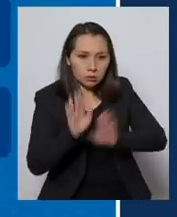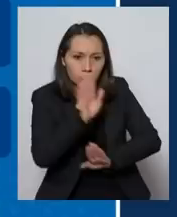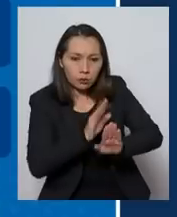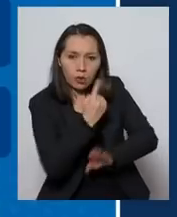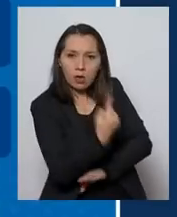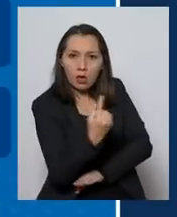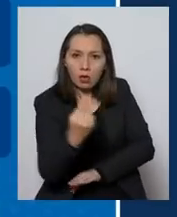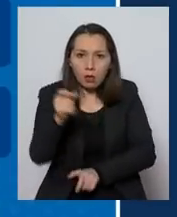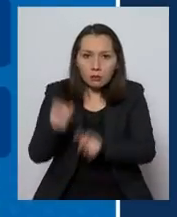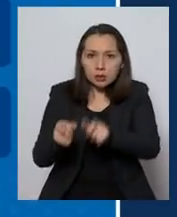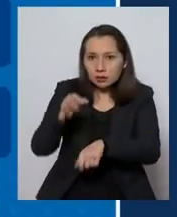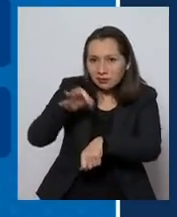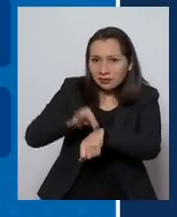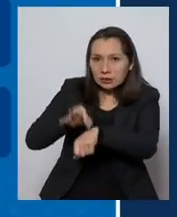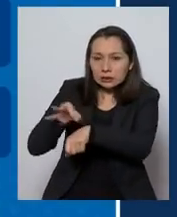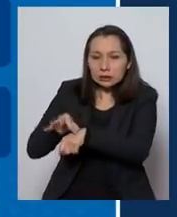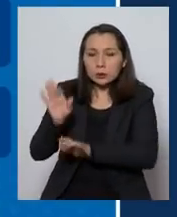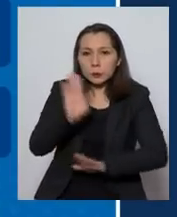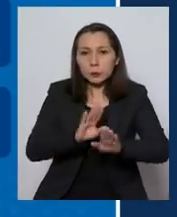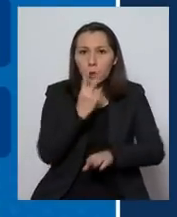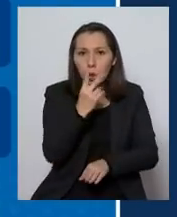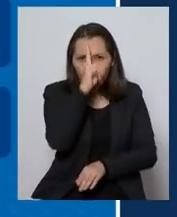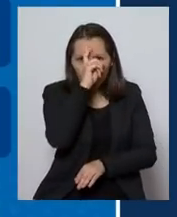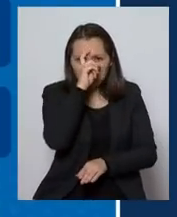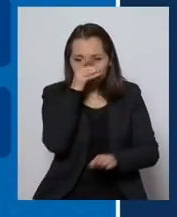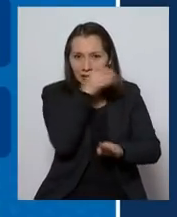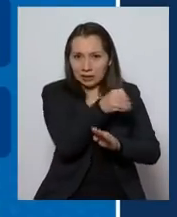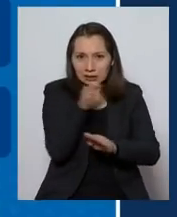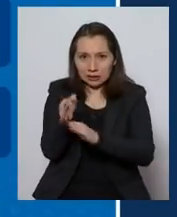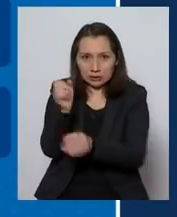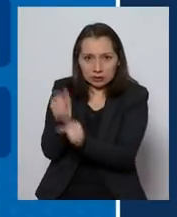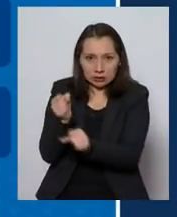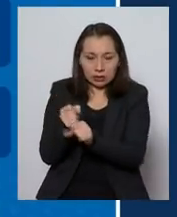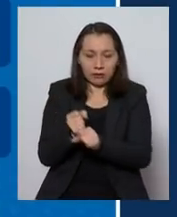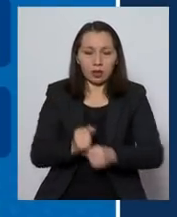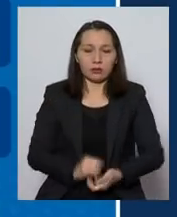a cada uno de lo que necesitó en estos dos hospitales públicos.